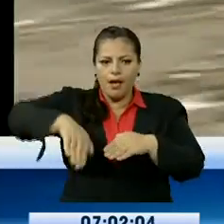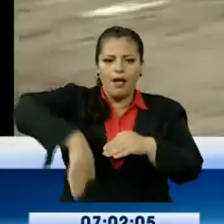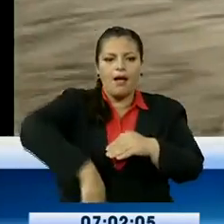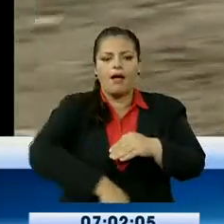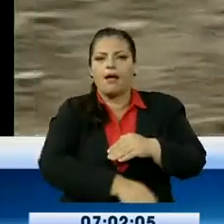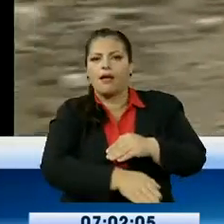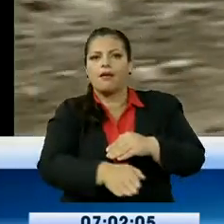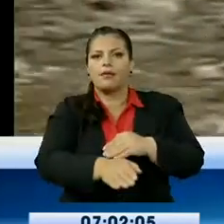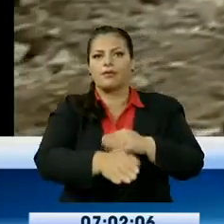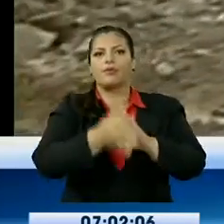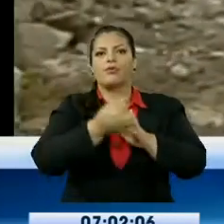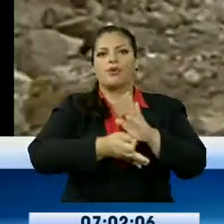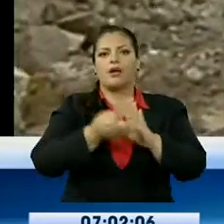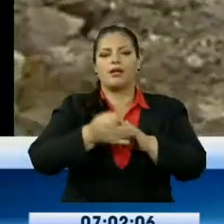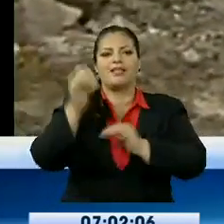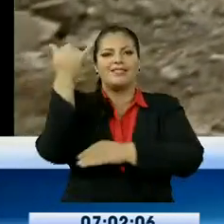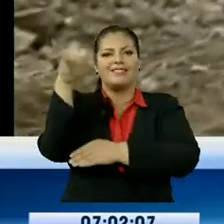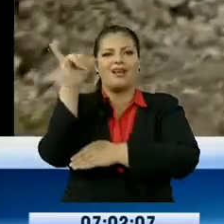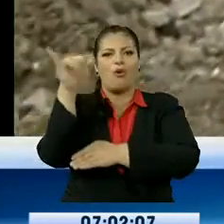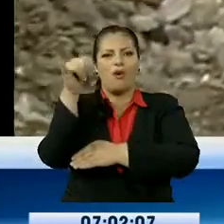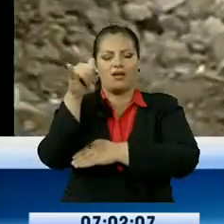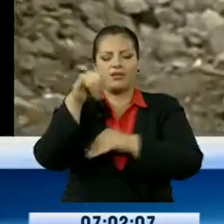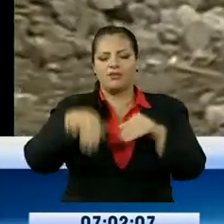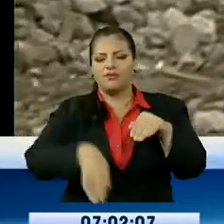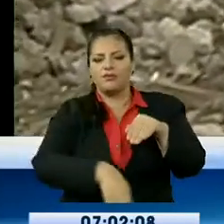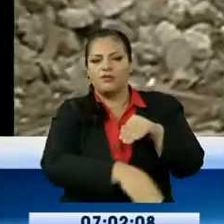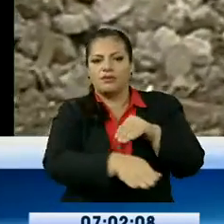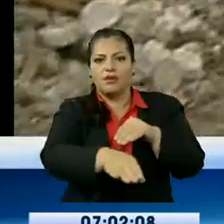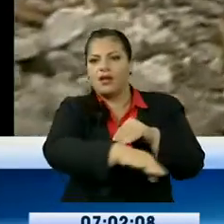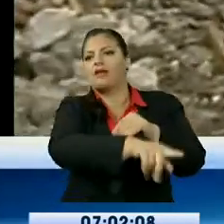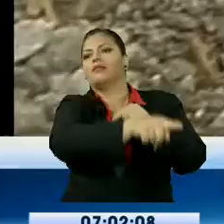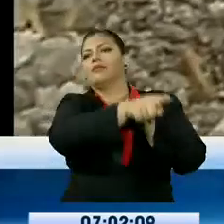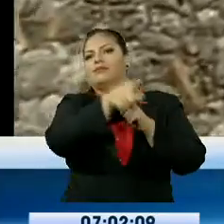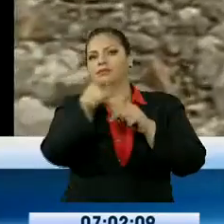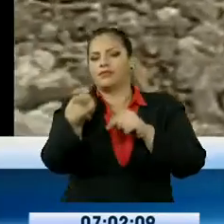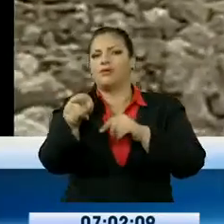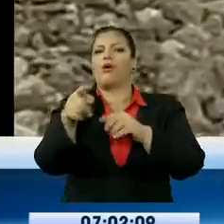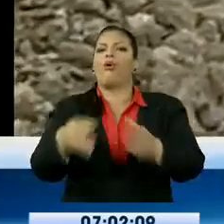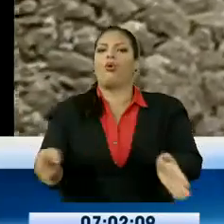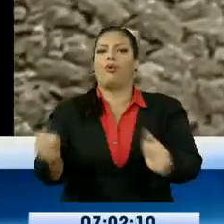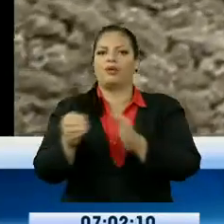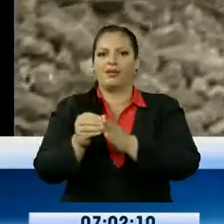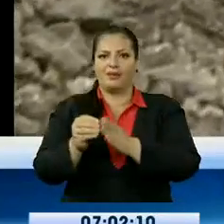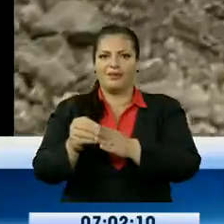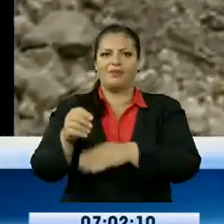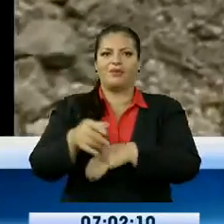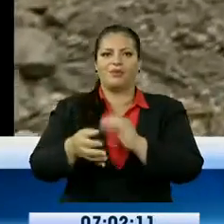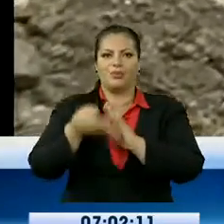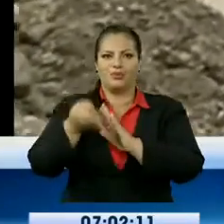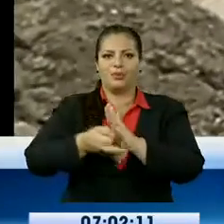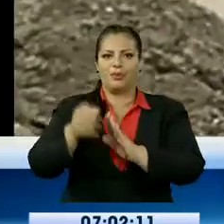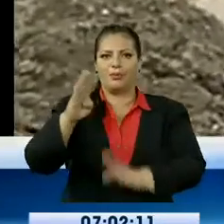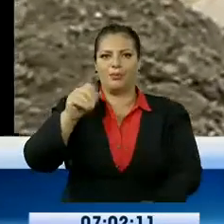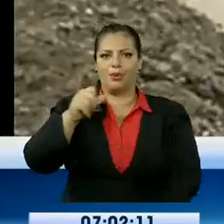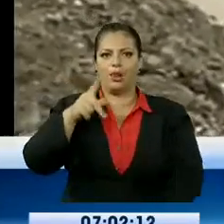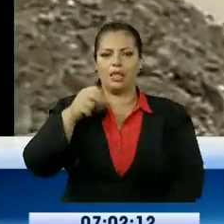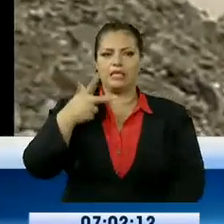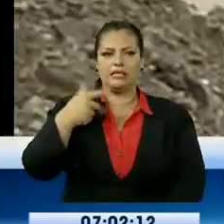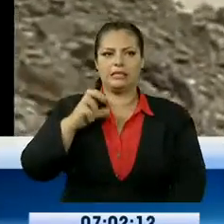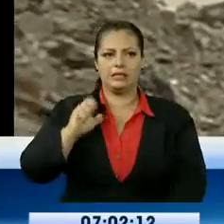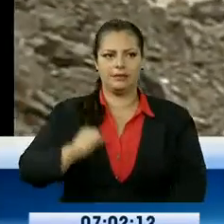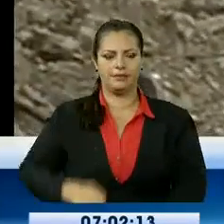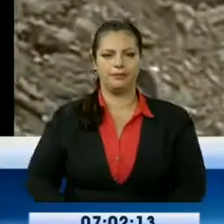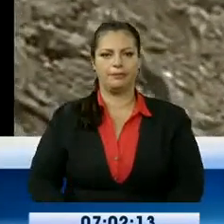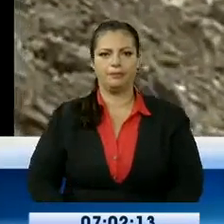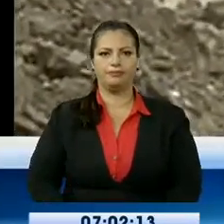circunvala para coger nuevamente la Durán-Boliche. Y cuando el sentido norte-sur se ha cerrado por el desmontaje de la losa número